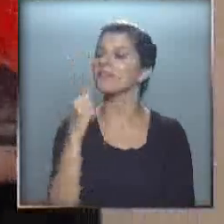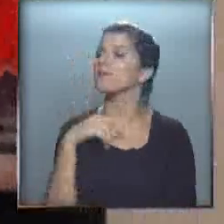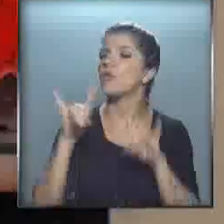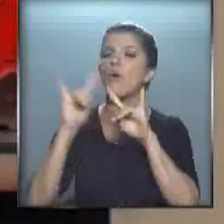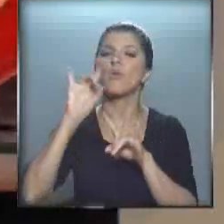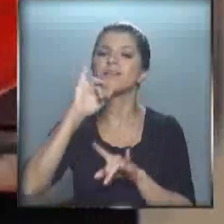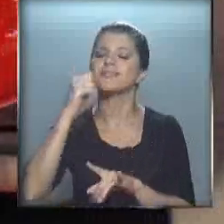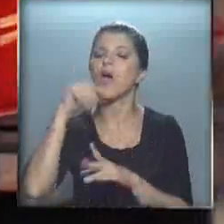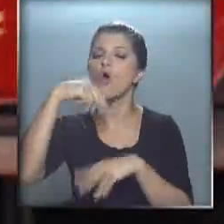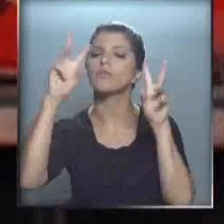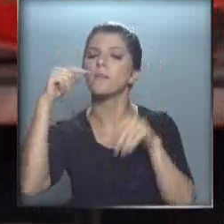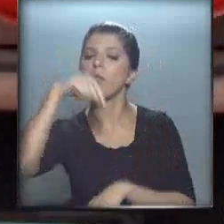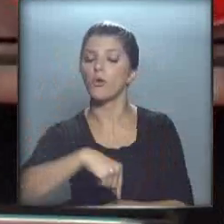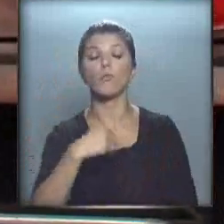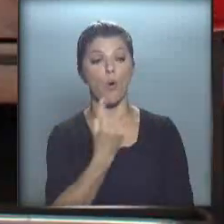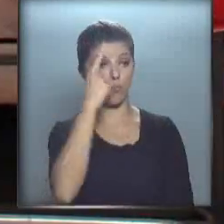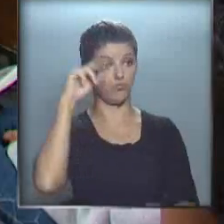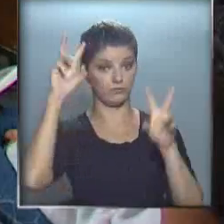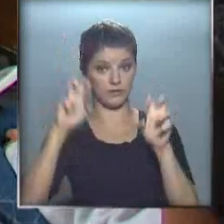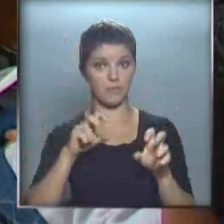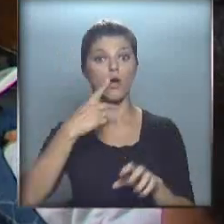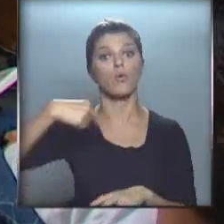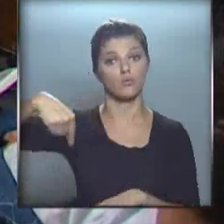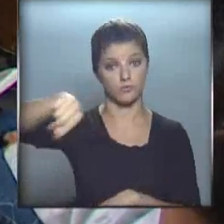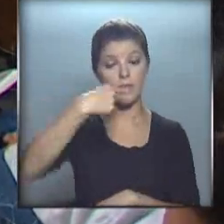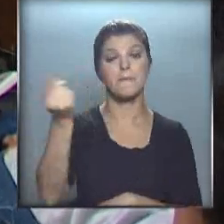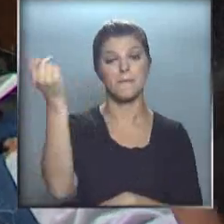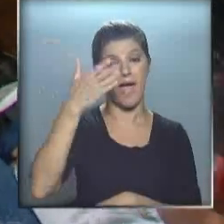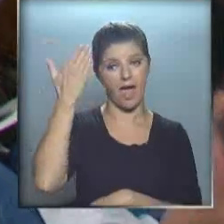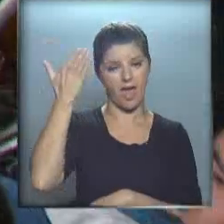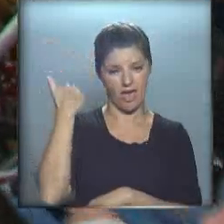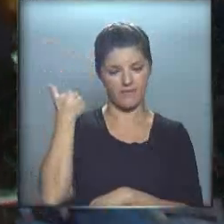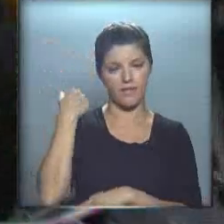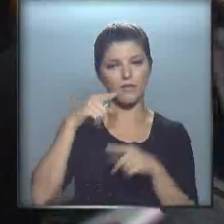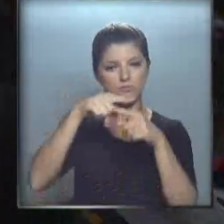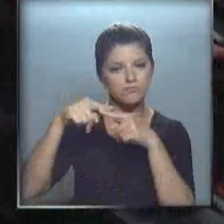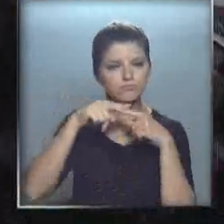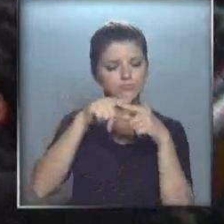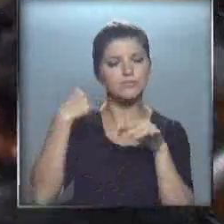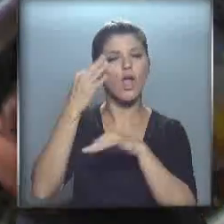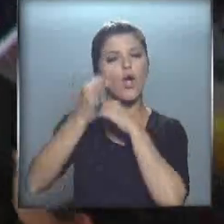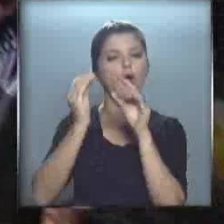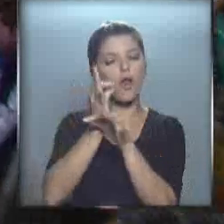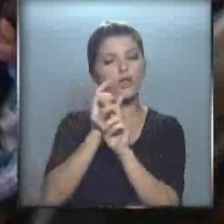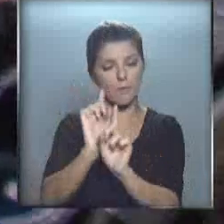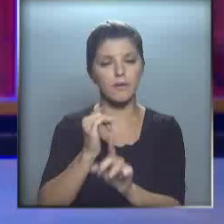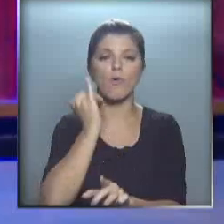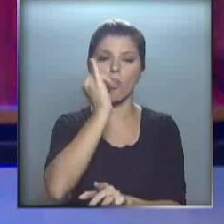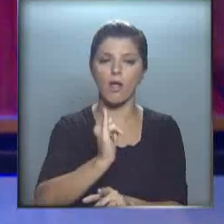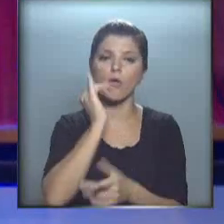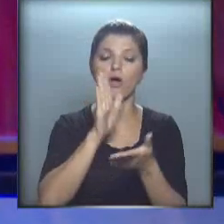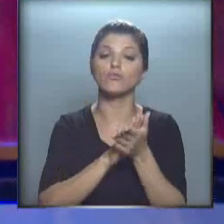del día. Sí, uno de los temas del día es uno de los temas que los chicos vinieron debatiendo en su colegio, ¿no es cierto? Vinieron hablando un poquito